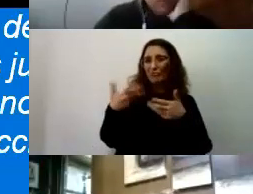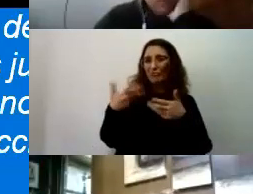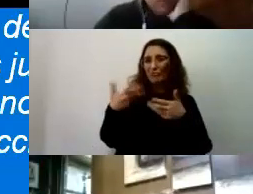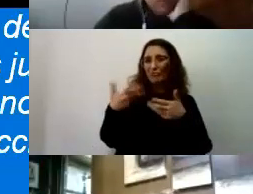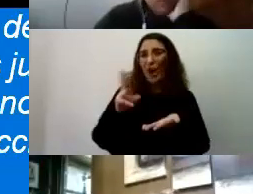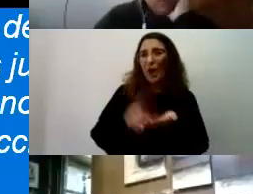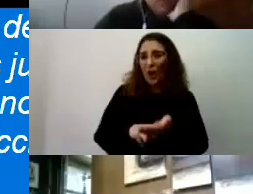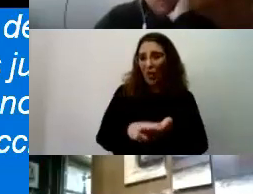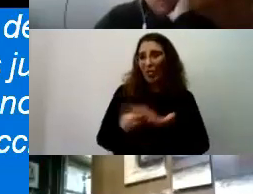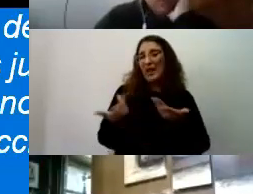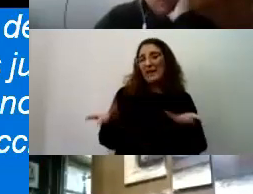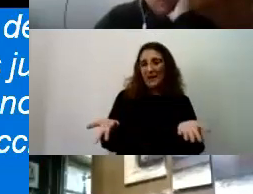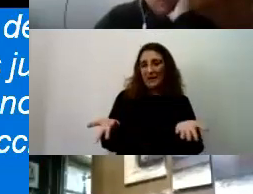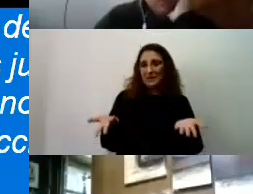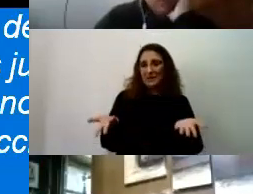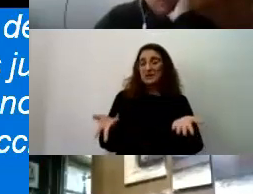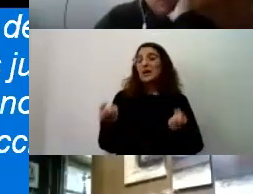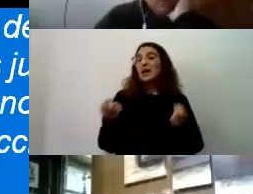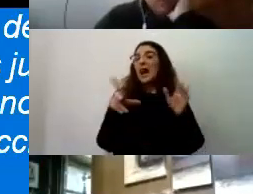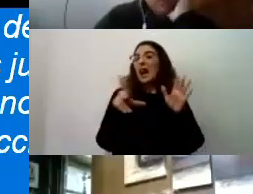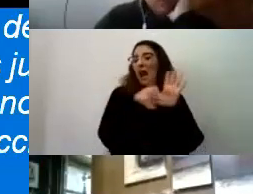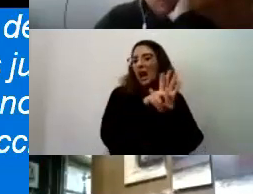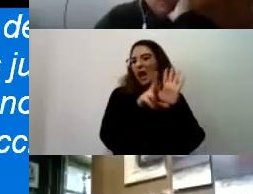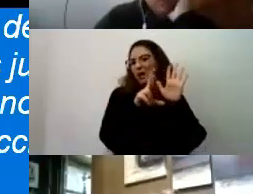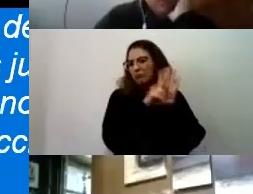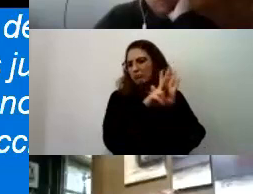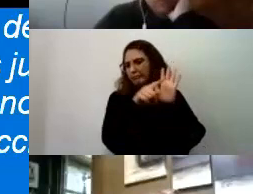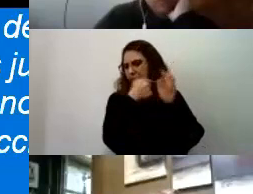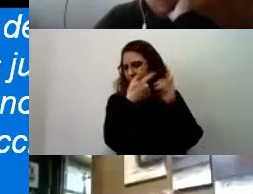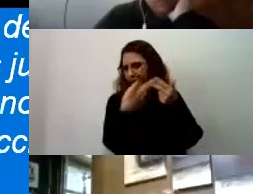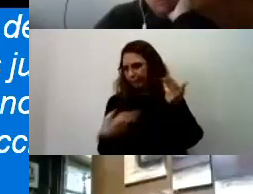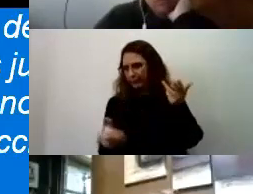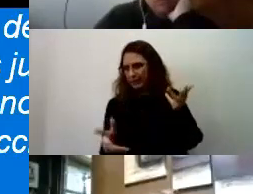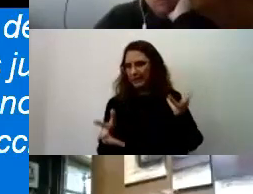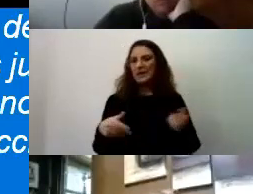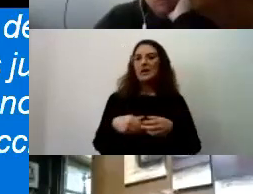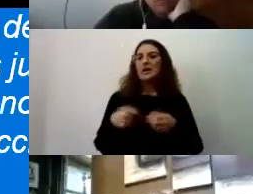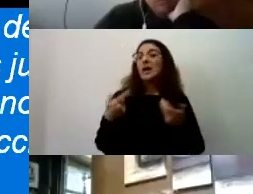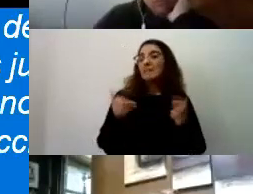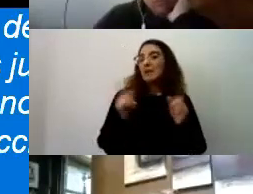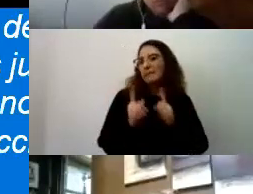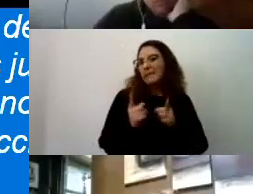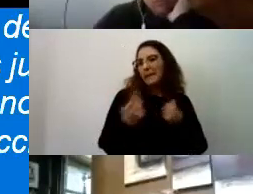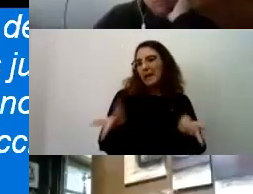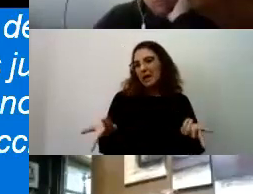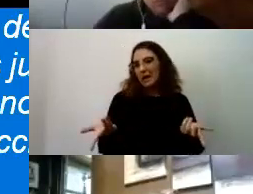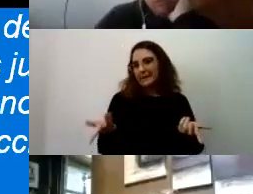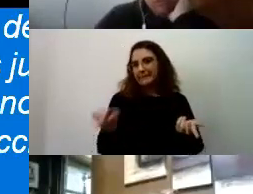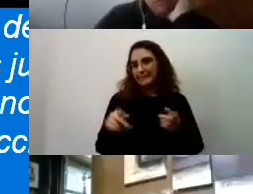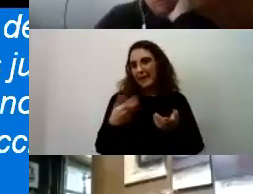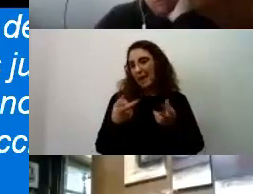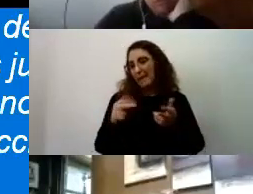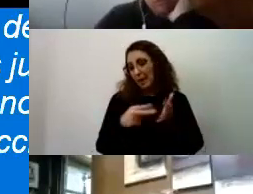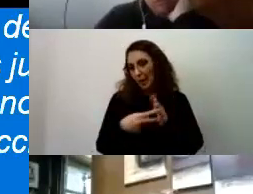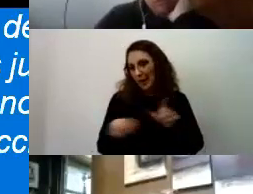cuya constitucionalidad aquí se impugnan continúen vigentes, que tienen que ver con el decreto 118.